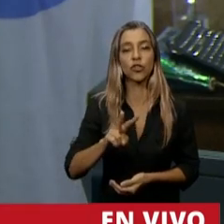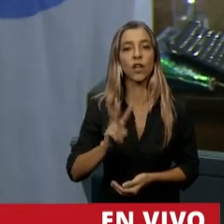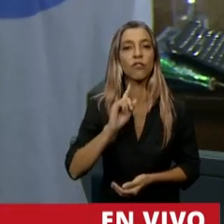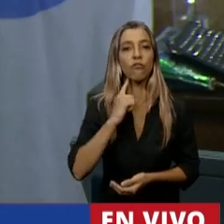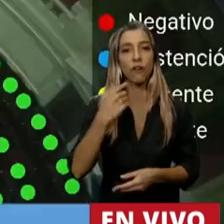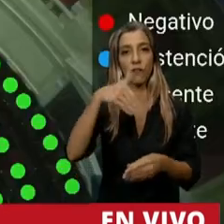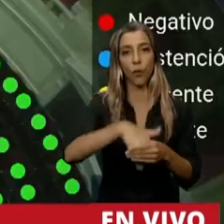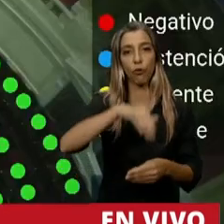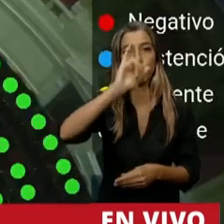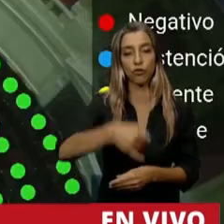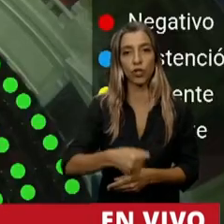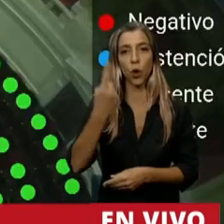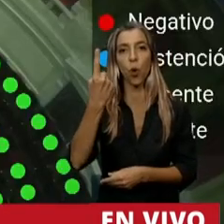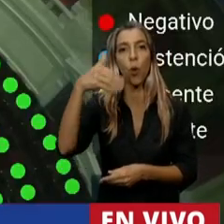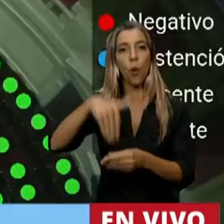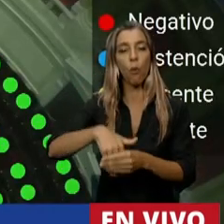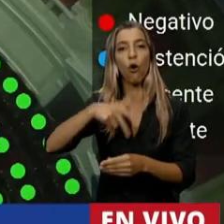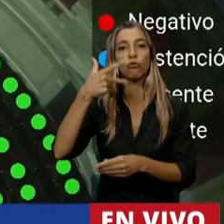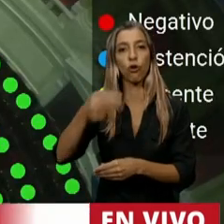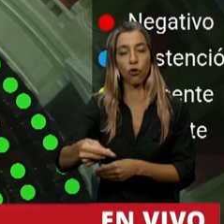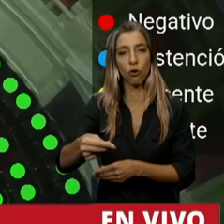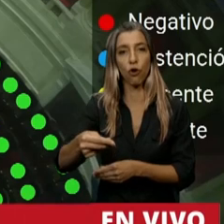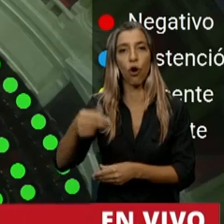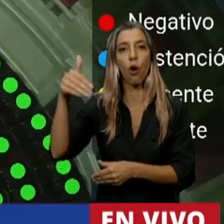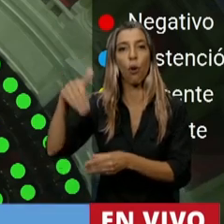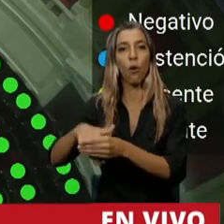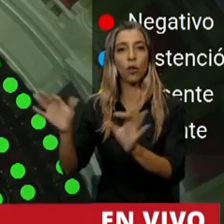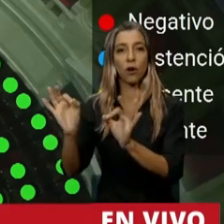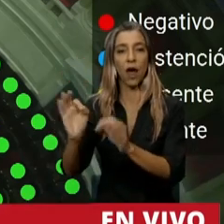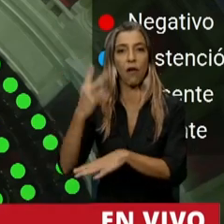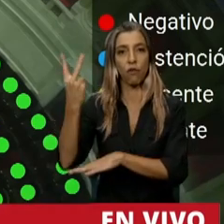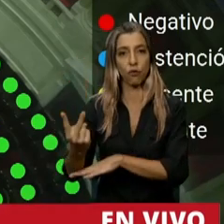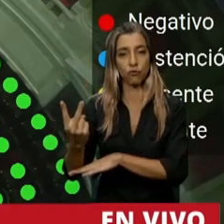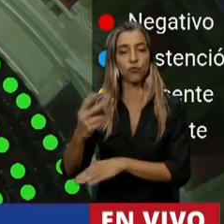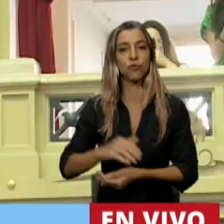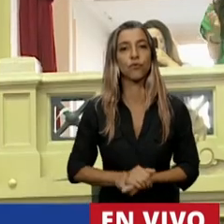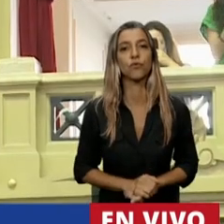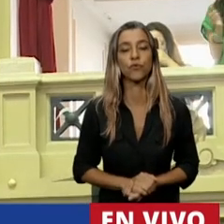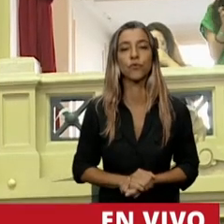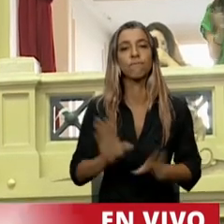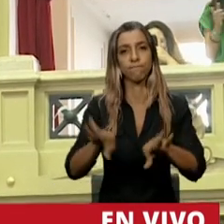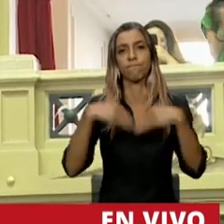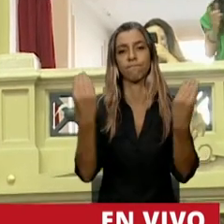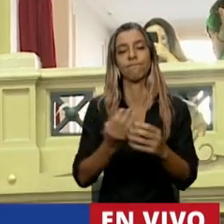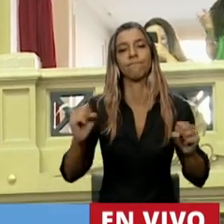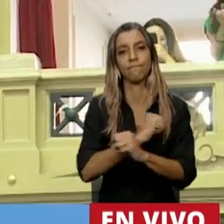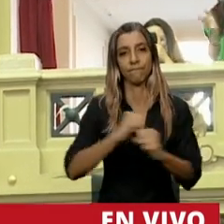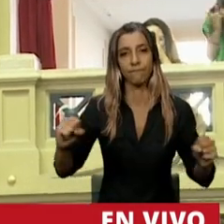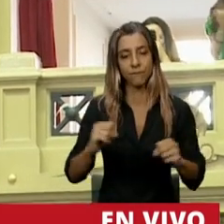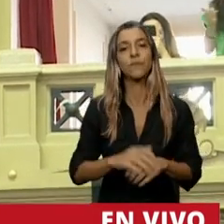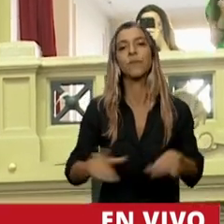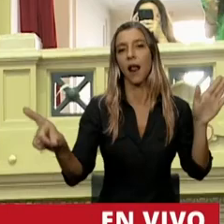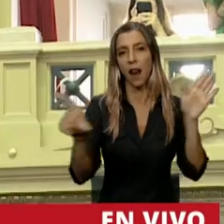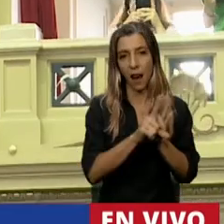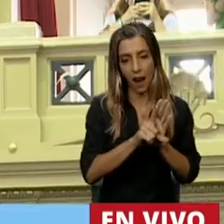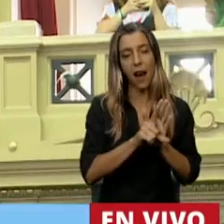213 afirmativos, 1 negativo, 2 abstenciones. Resulta afirmativo, es